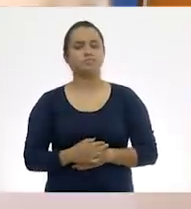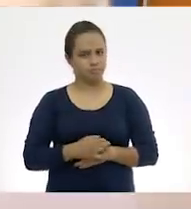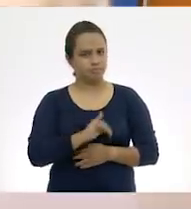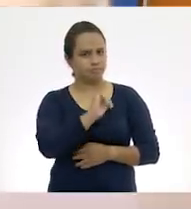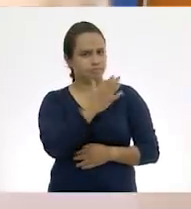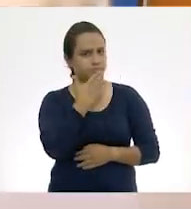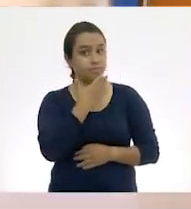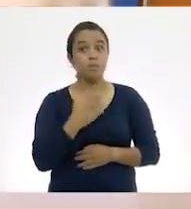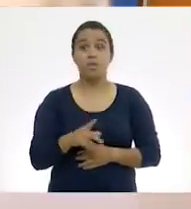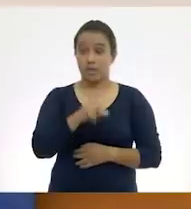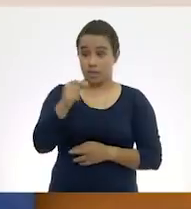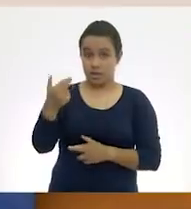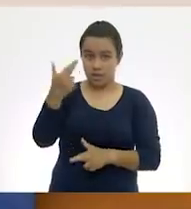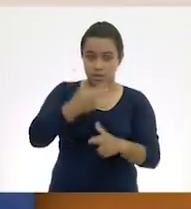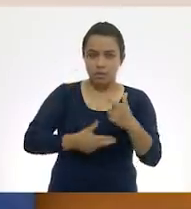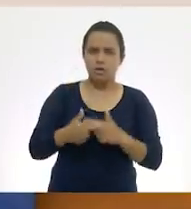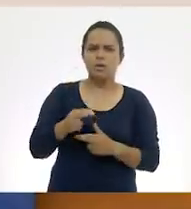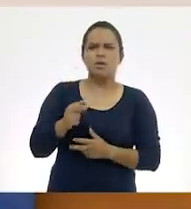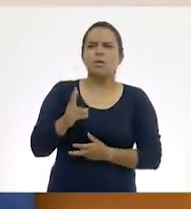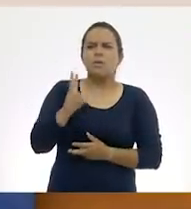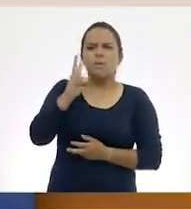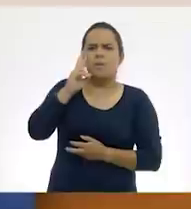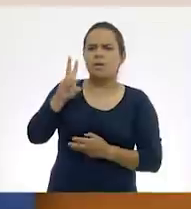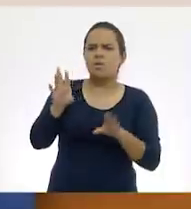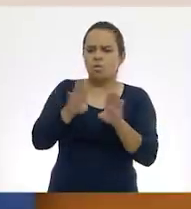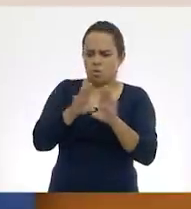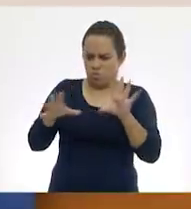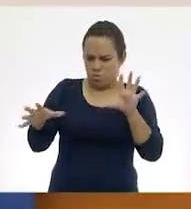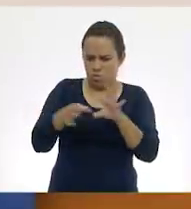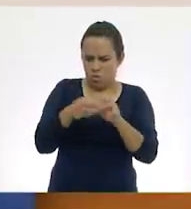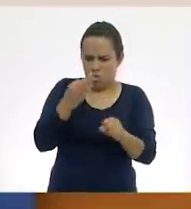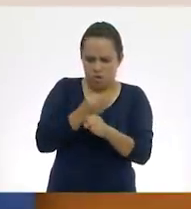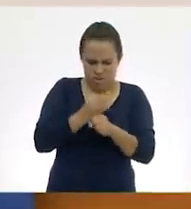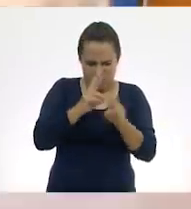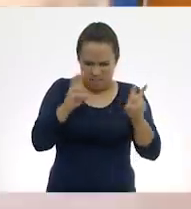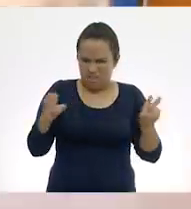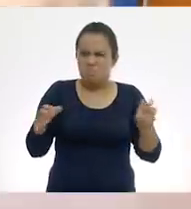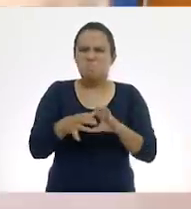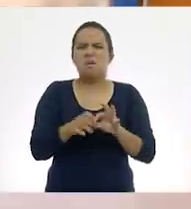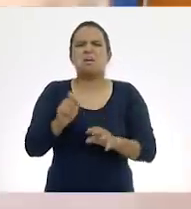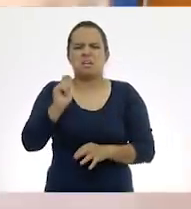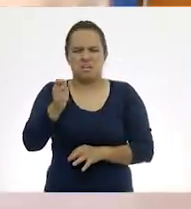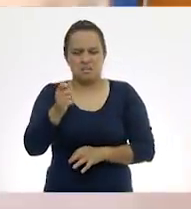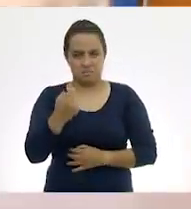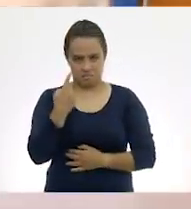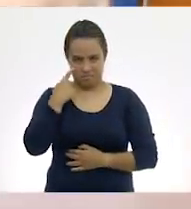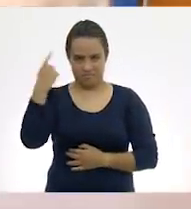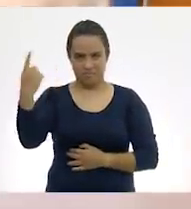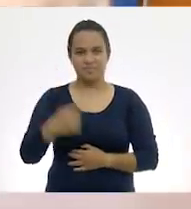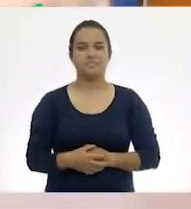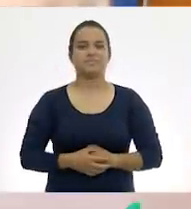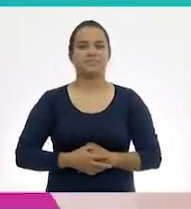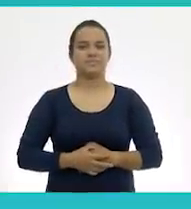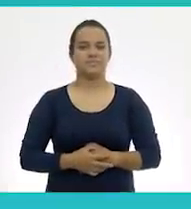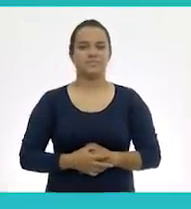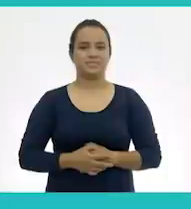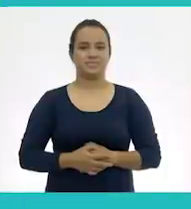muy Y cuando bien. regresemos podemos ver de qué manera se relaciona con lo que estamos hablando. Perfecto, muy bien, vamos a verlo.